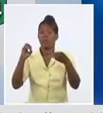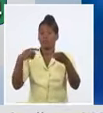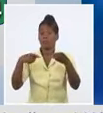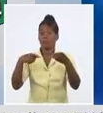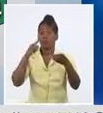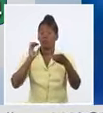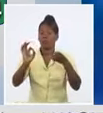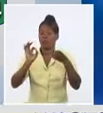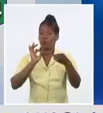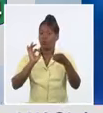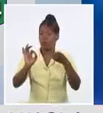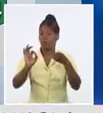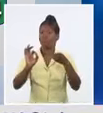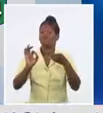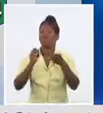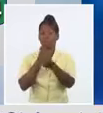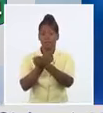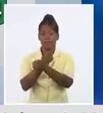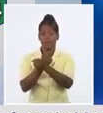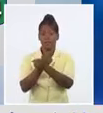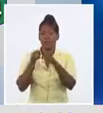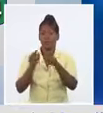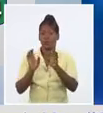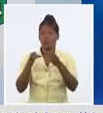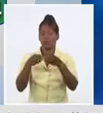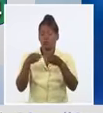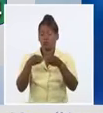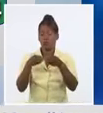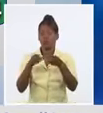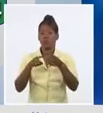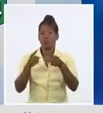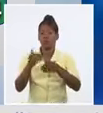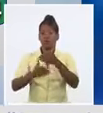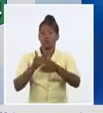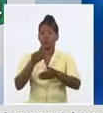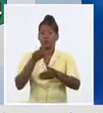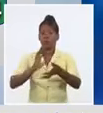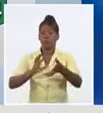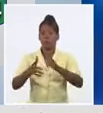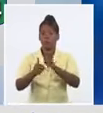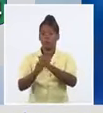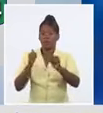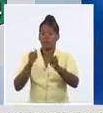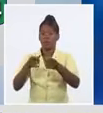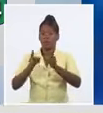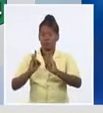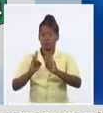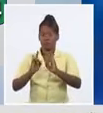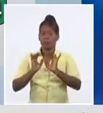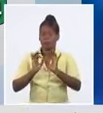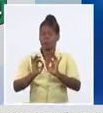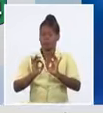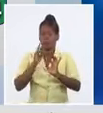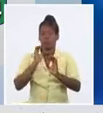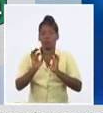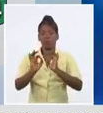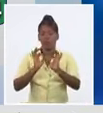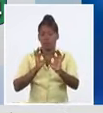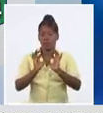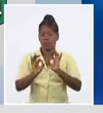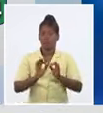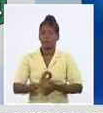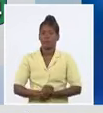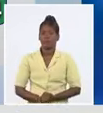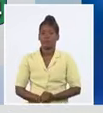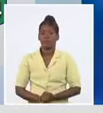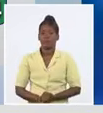que este es el grupo de más riesgo por la evolución de la enfermedad. El comportamiento de los casos